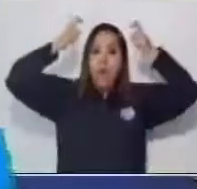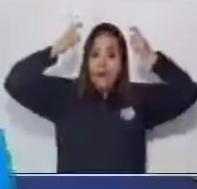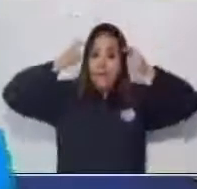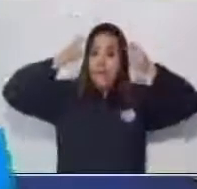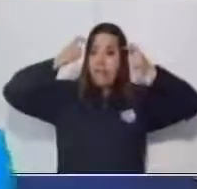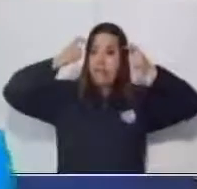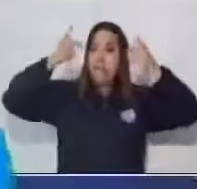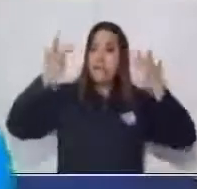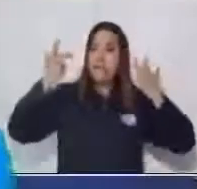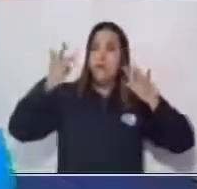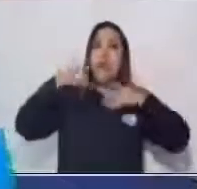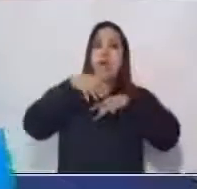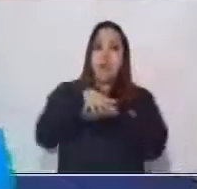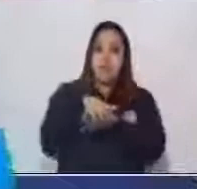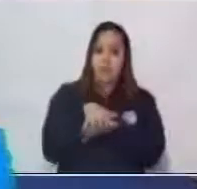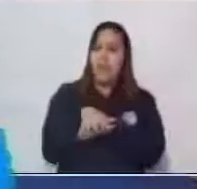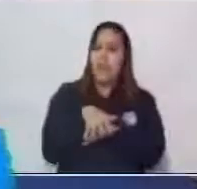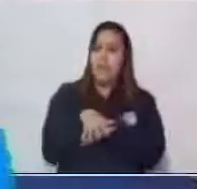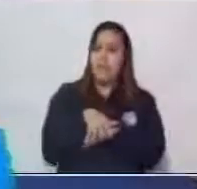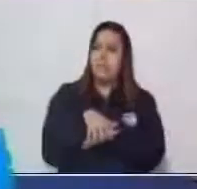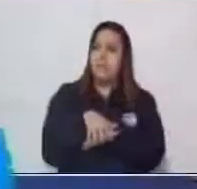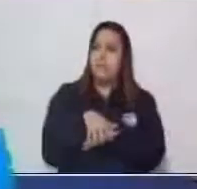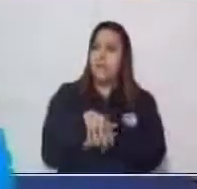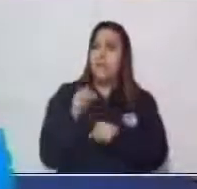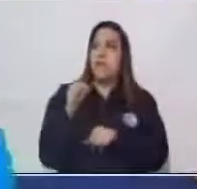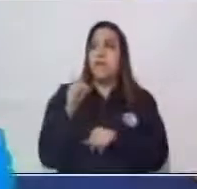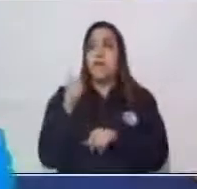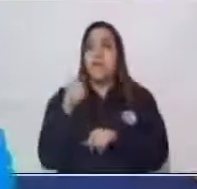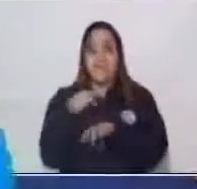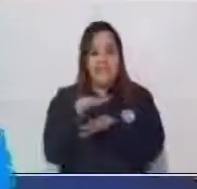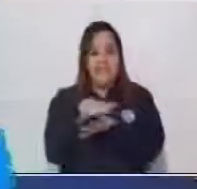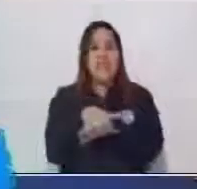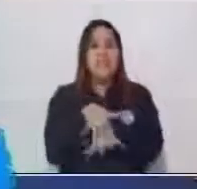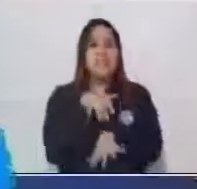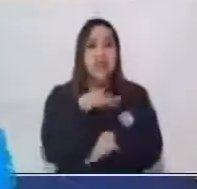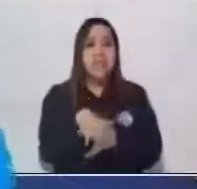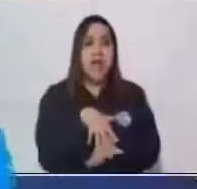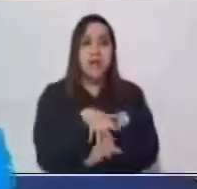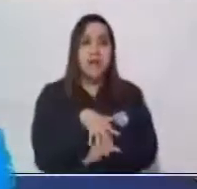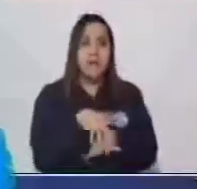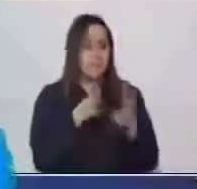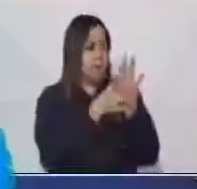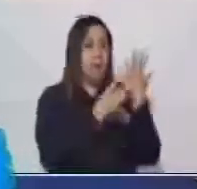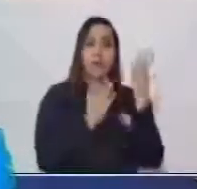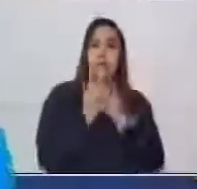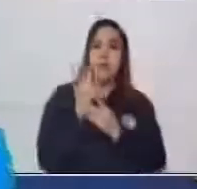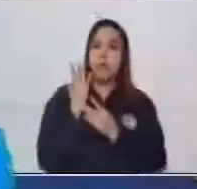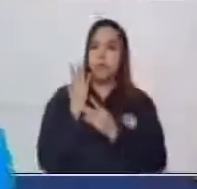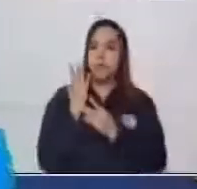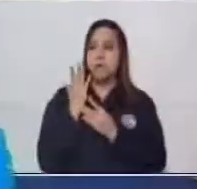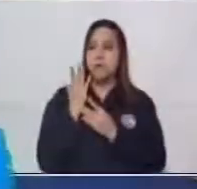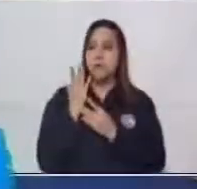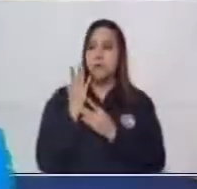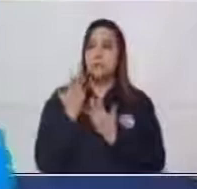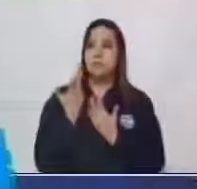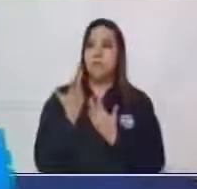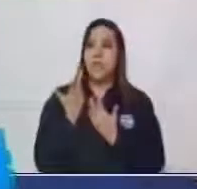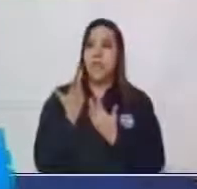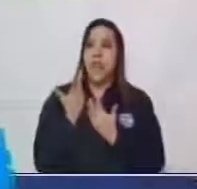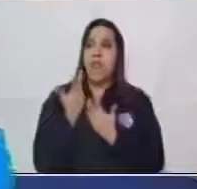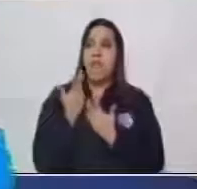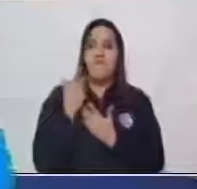fiel espada. Te das cuenta también que conforme fui leyendo, hice algunas pausas y